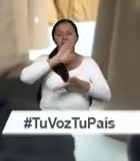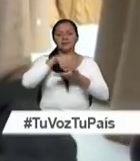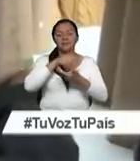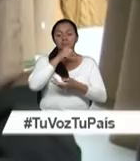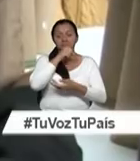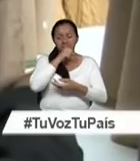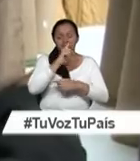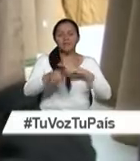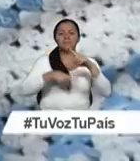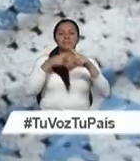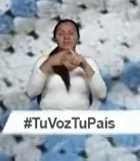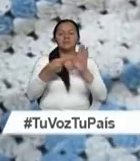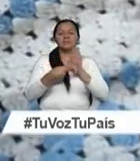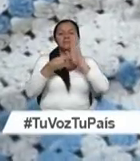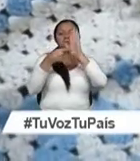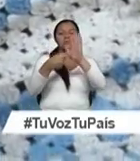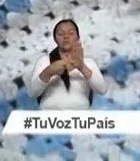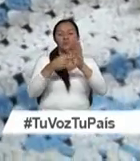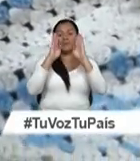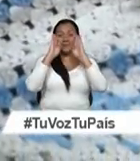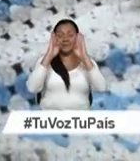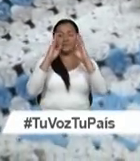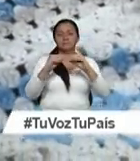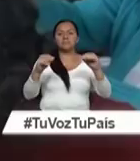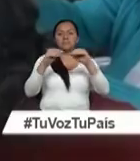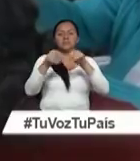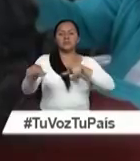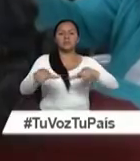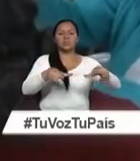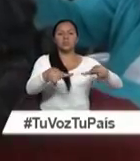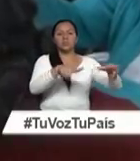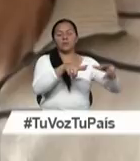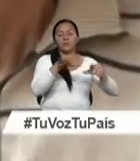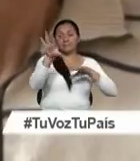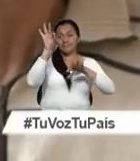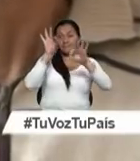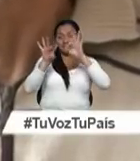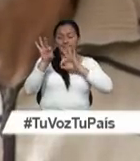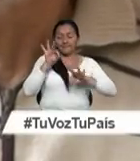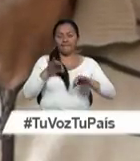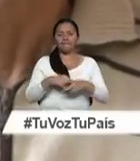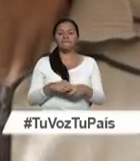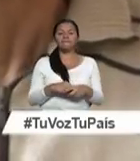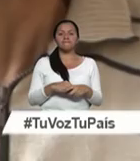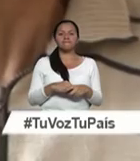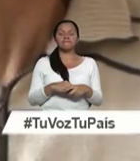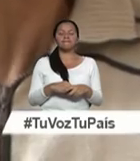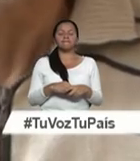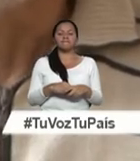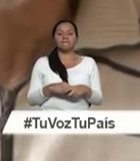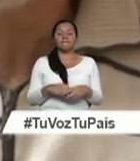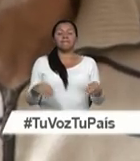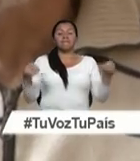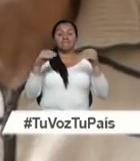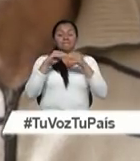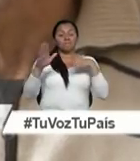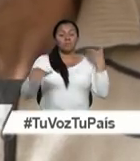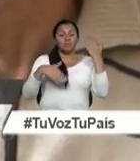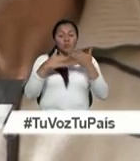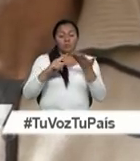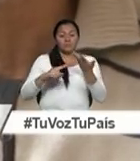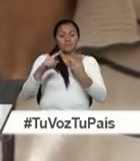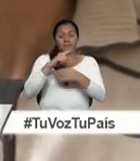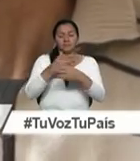la modalidad de atención domiciliaria y espacios alternativos. Y quiero decirle también que hay muchas